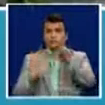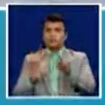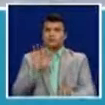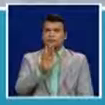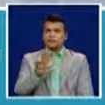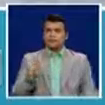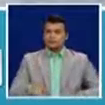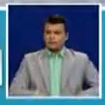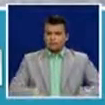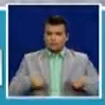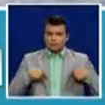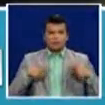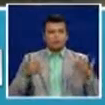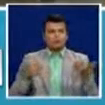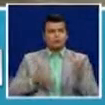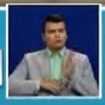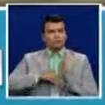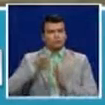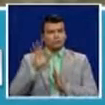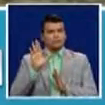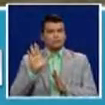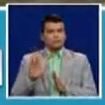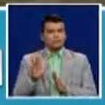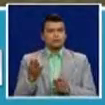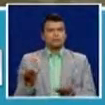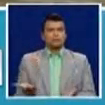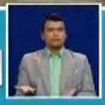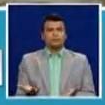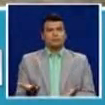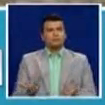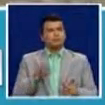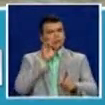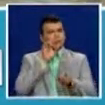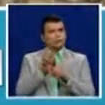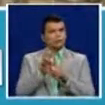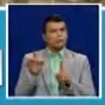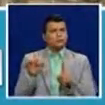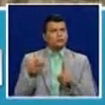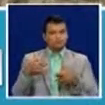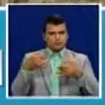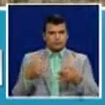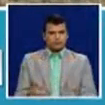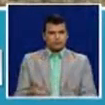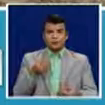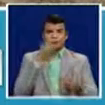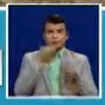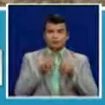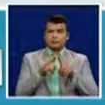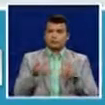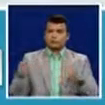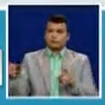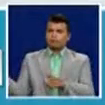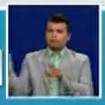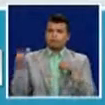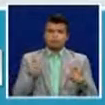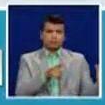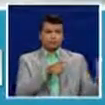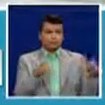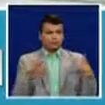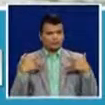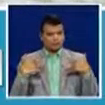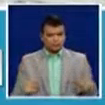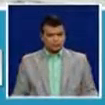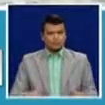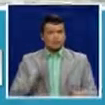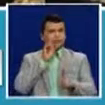su vida, desarrolla su vida con su entorno para producir esos alimentos que todos los días nos llevan a la mesa. Son alimentos sanos. Lo que